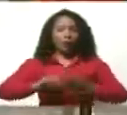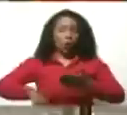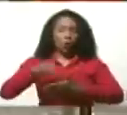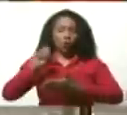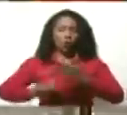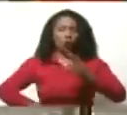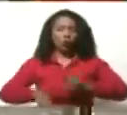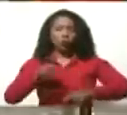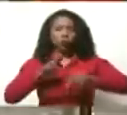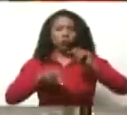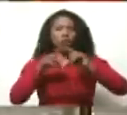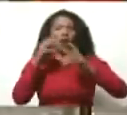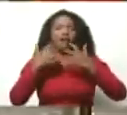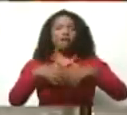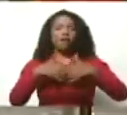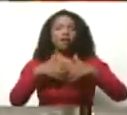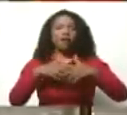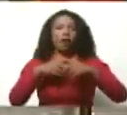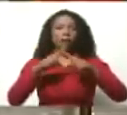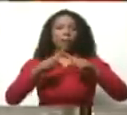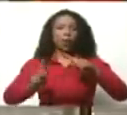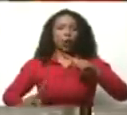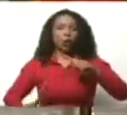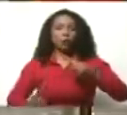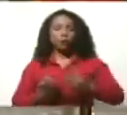construcción de una planta eléctrica.